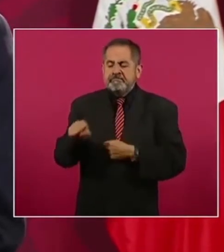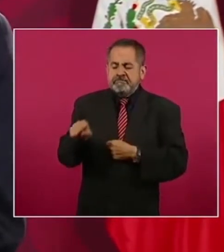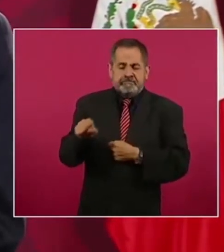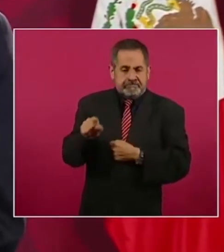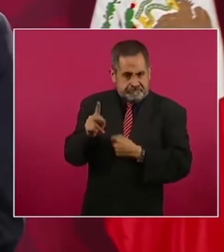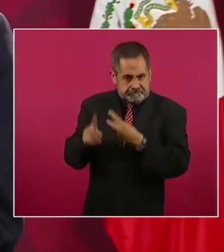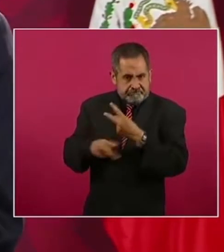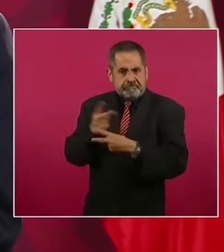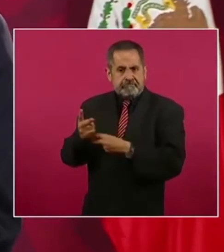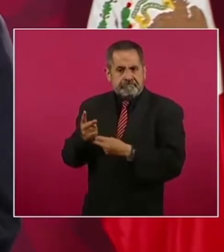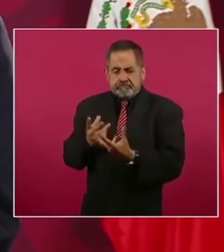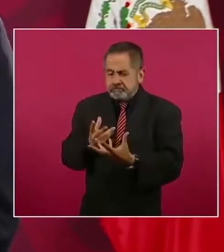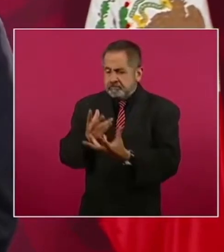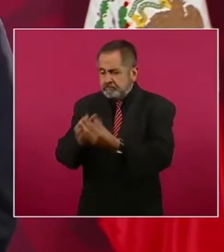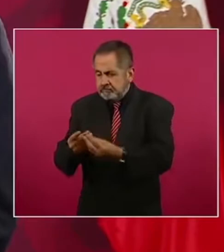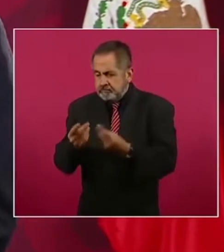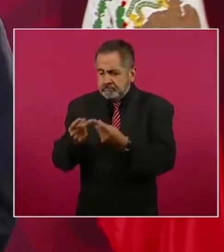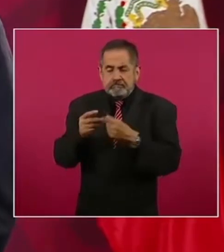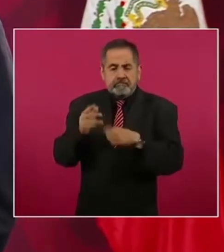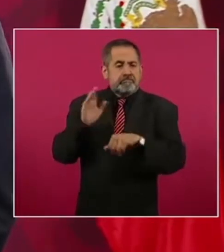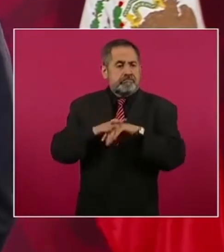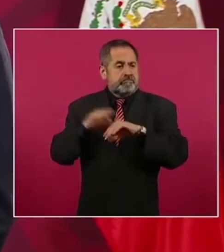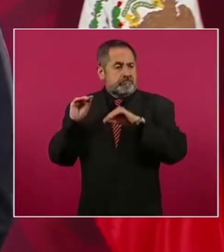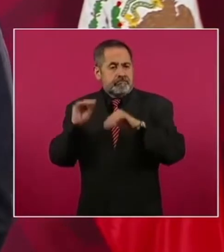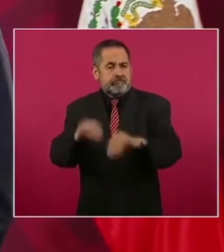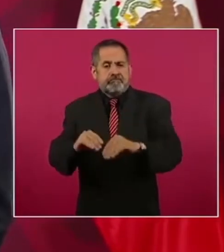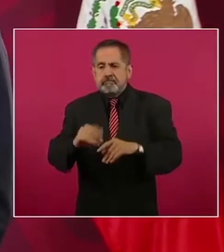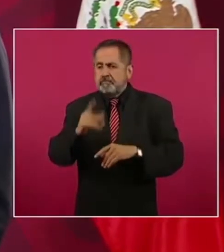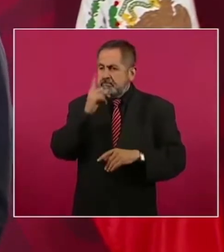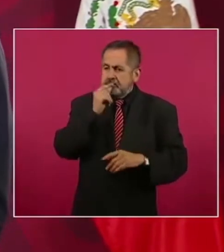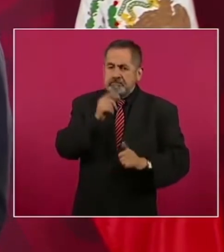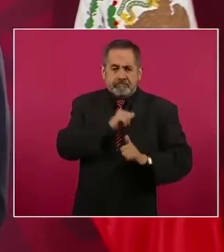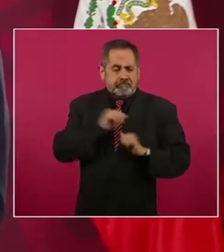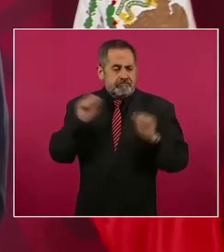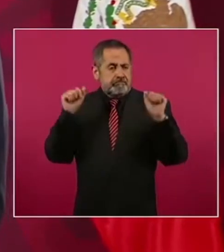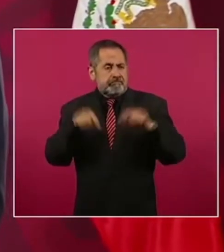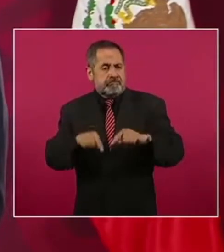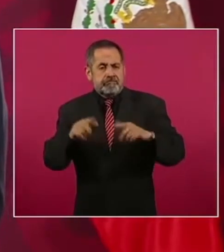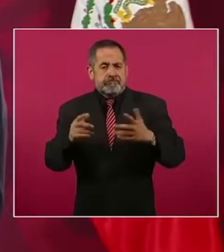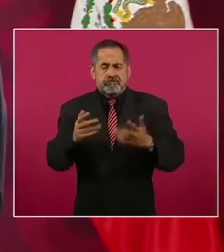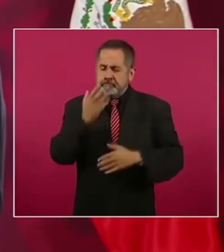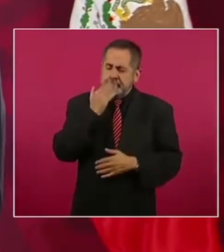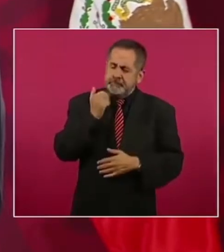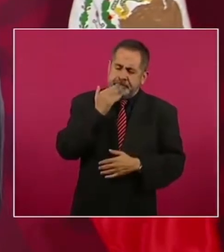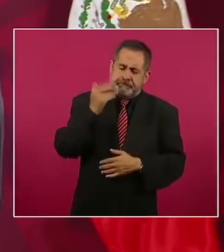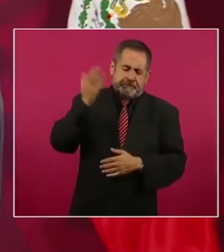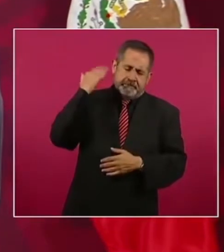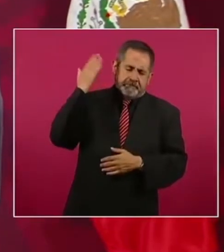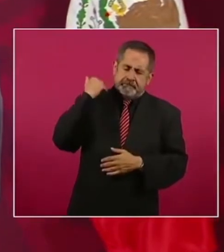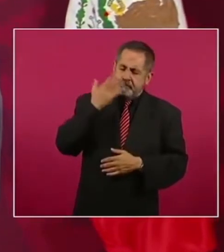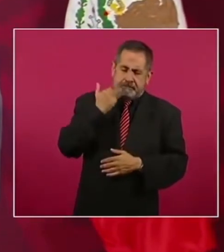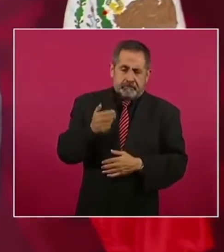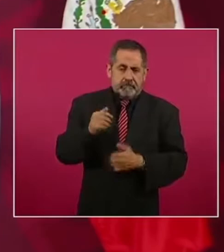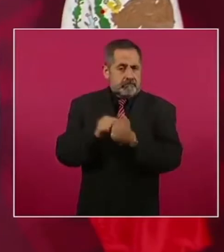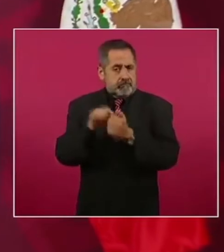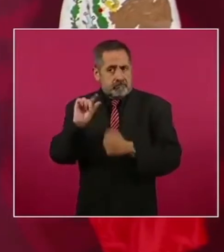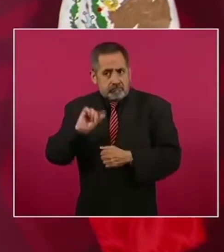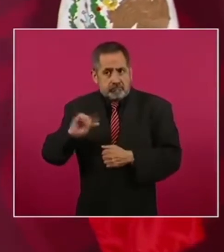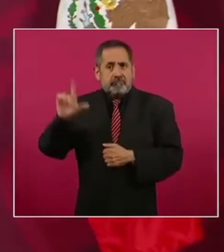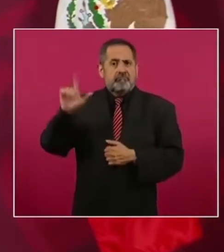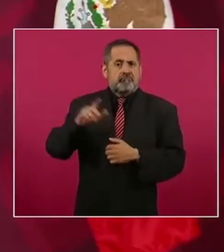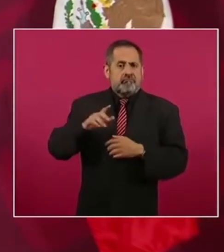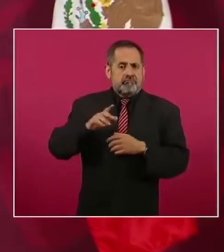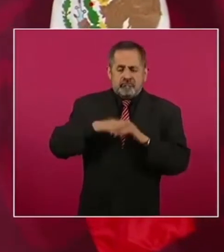con más elementos, con mayor profesionalismo, con